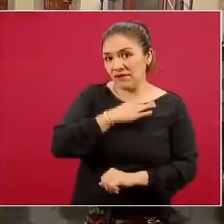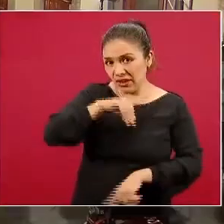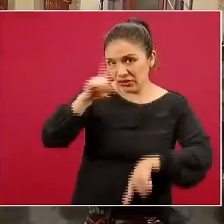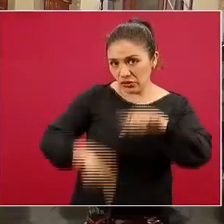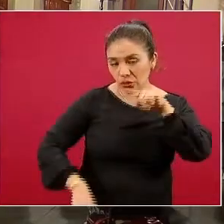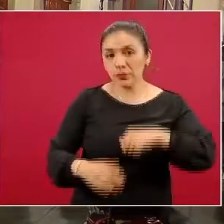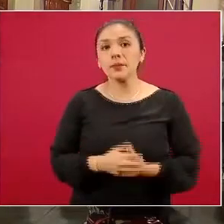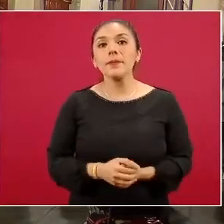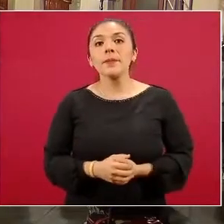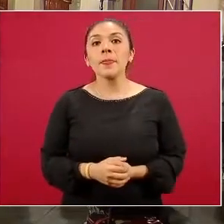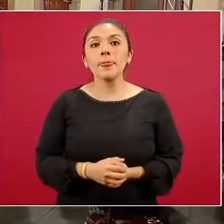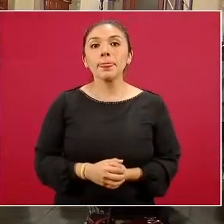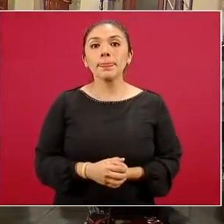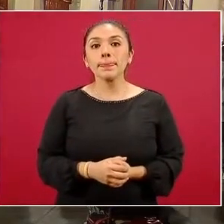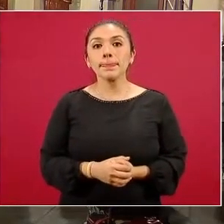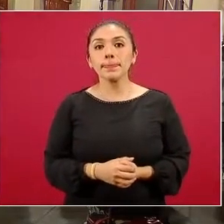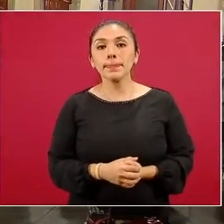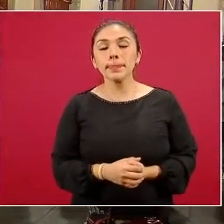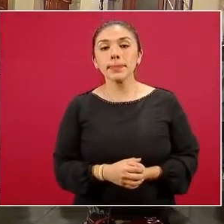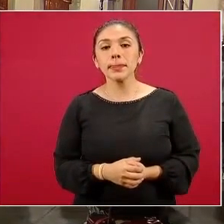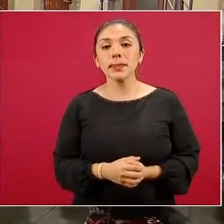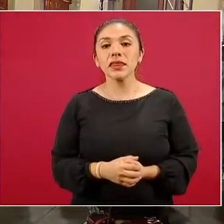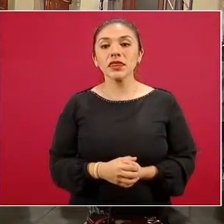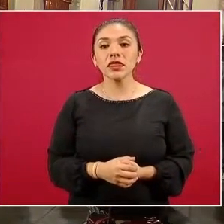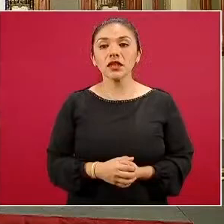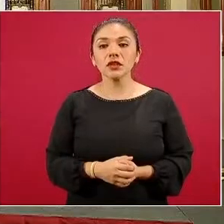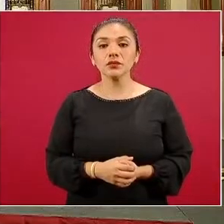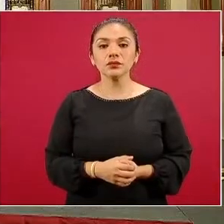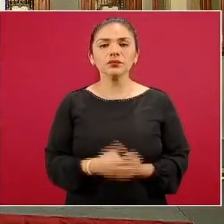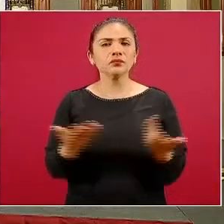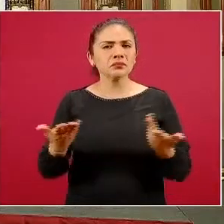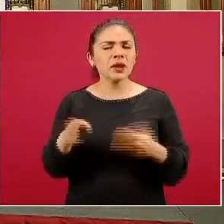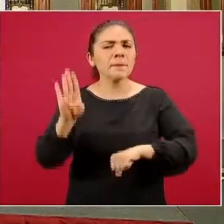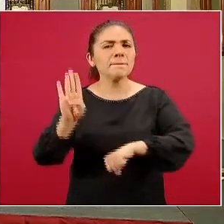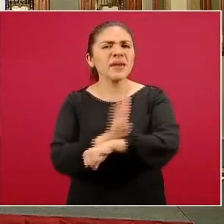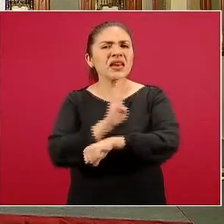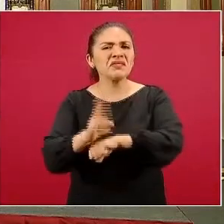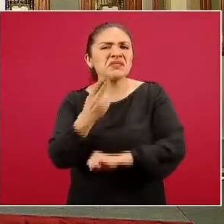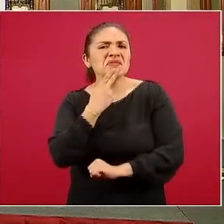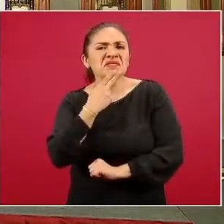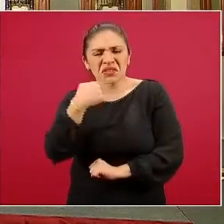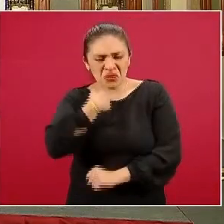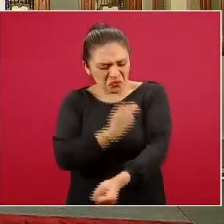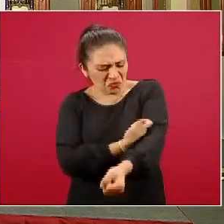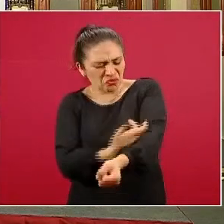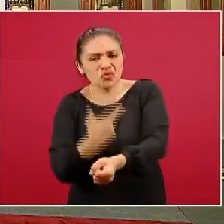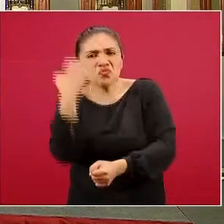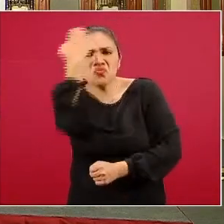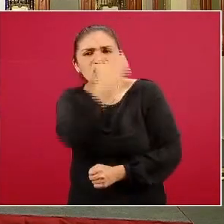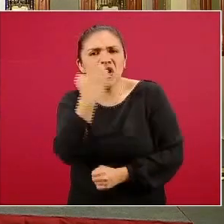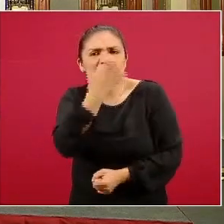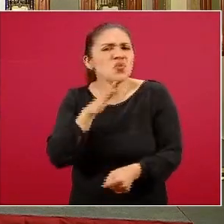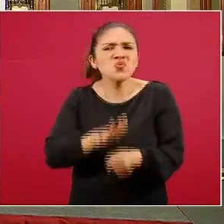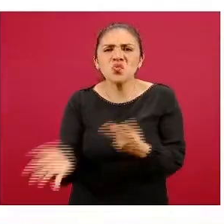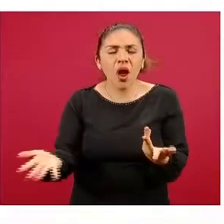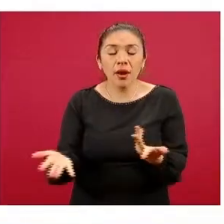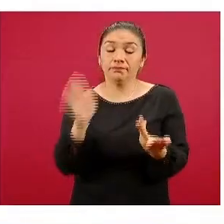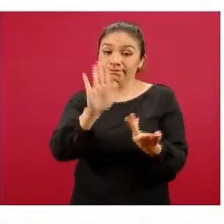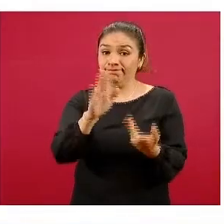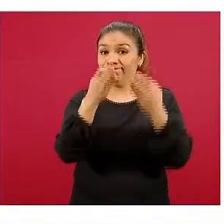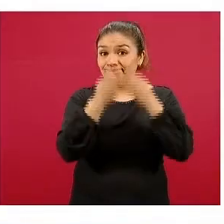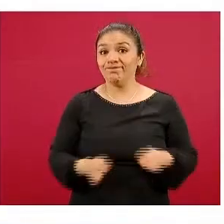me pasas la siguiente, por favor. ¿Cuáles son los beneficios de hacernos la prueba? La más importante es